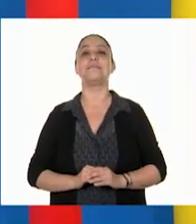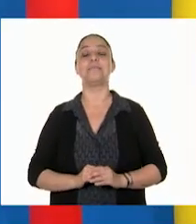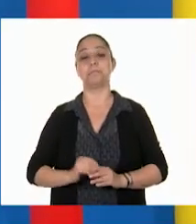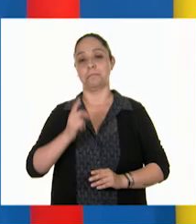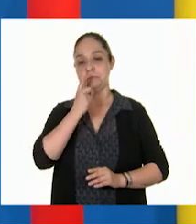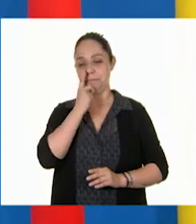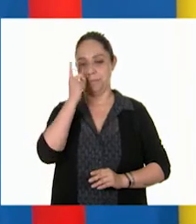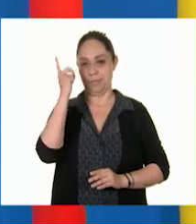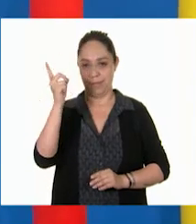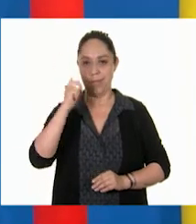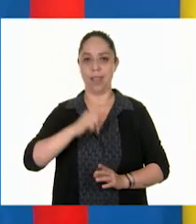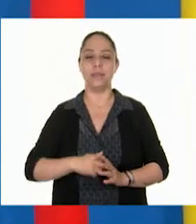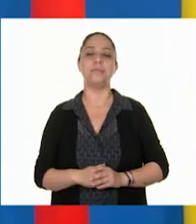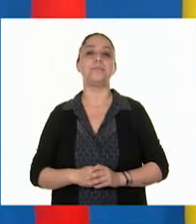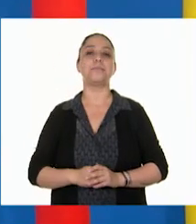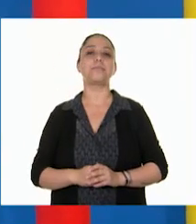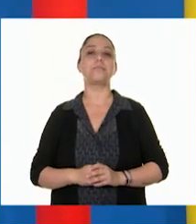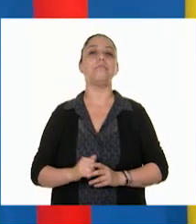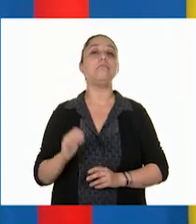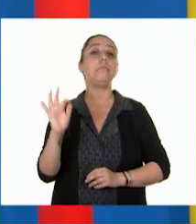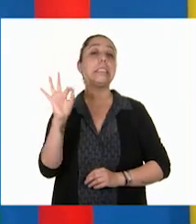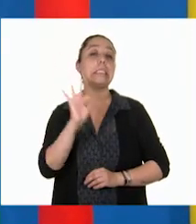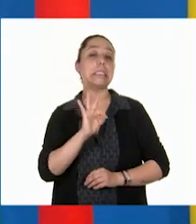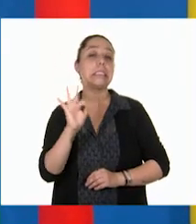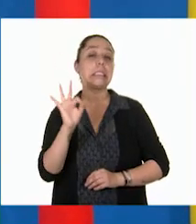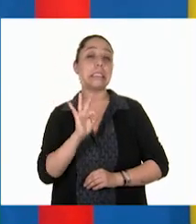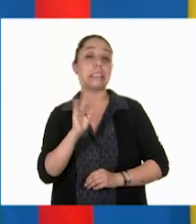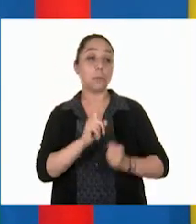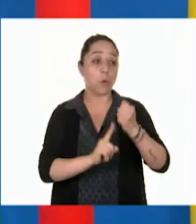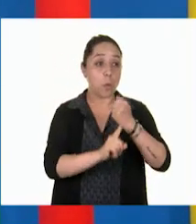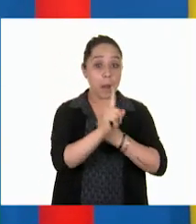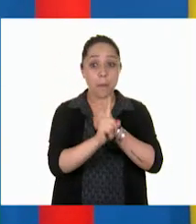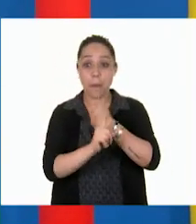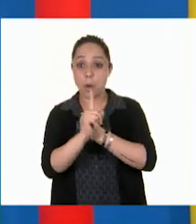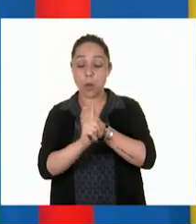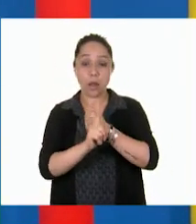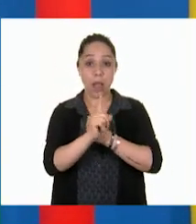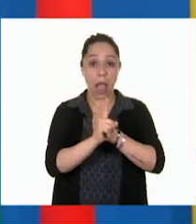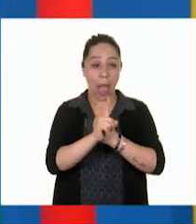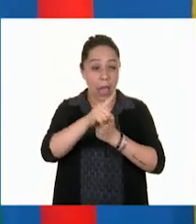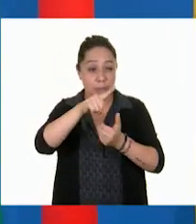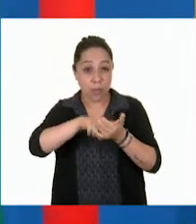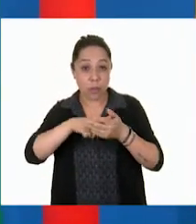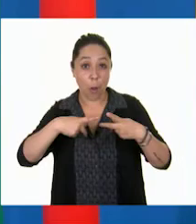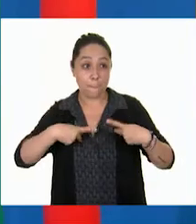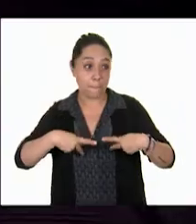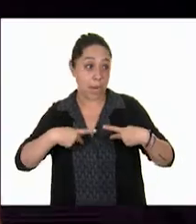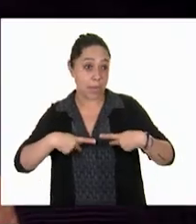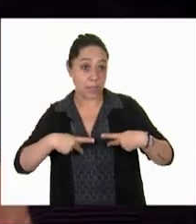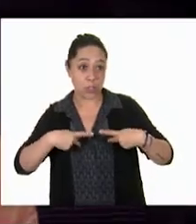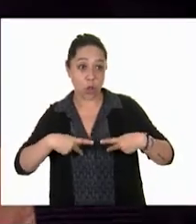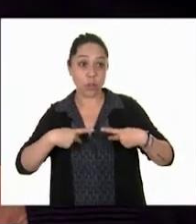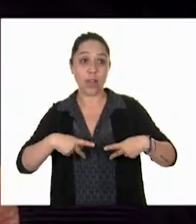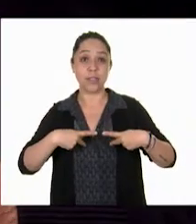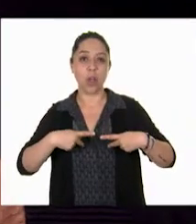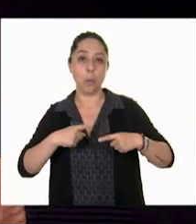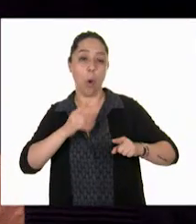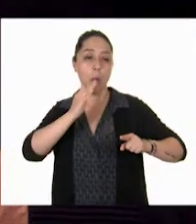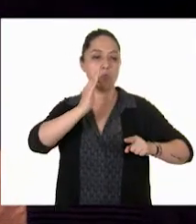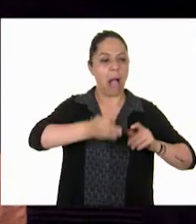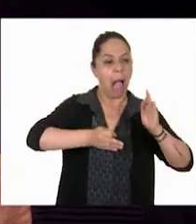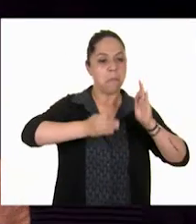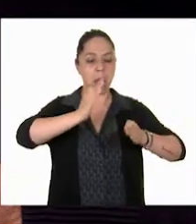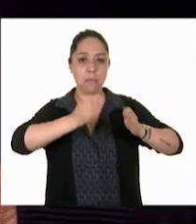Dice, ¿qué puedo hacer si en el conflicto ninguna de las personas cede? Pues,